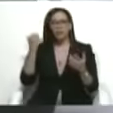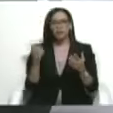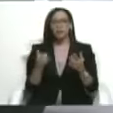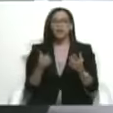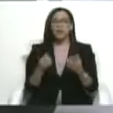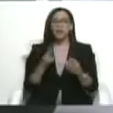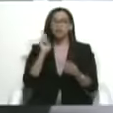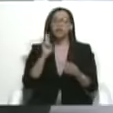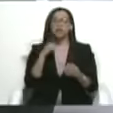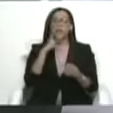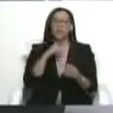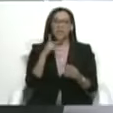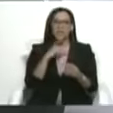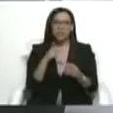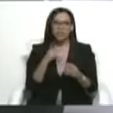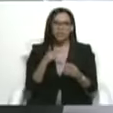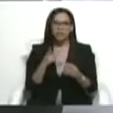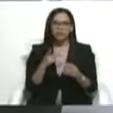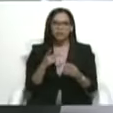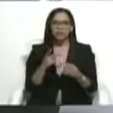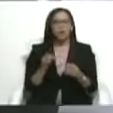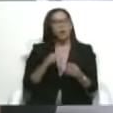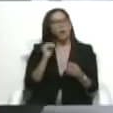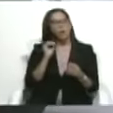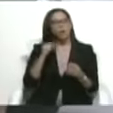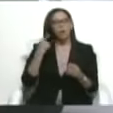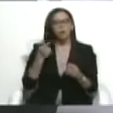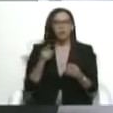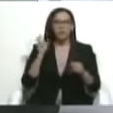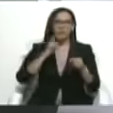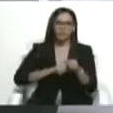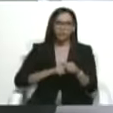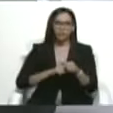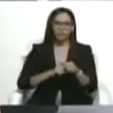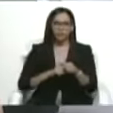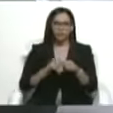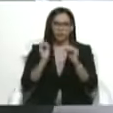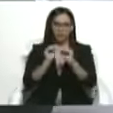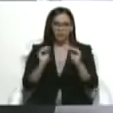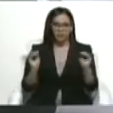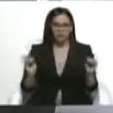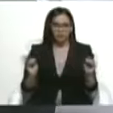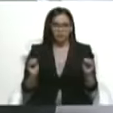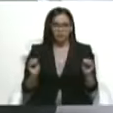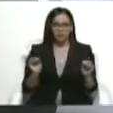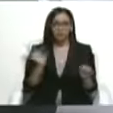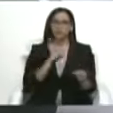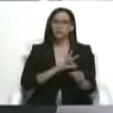la política u otra, vamos a decir así, vínculo con las masas,